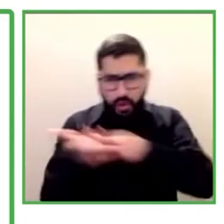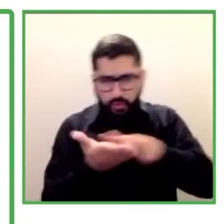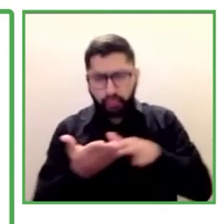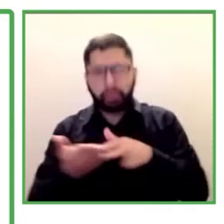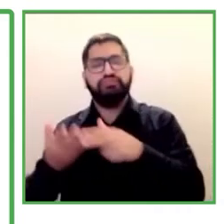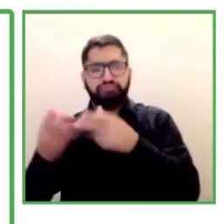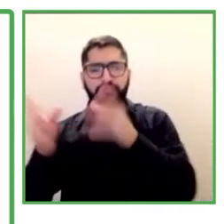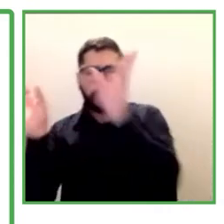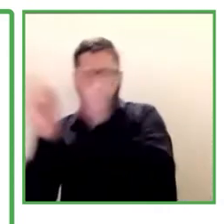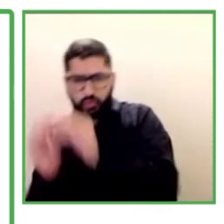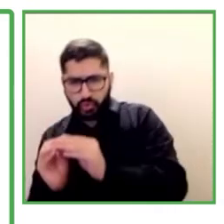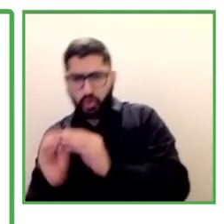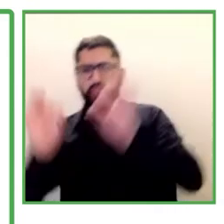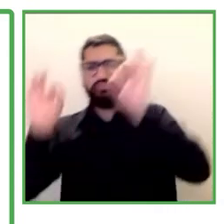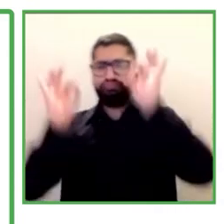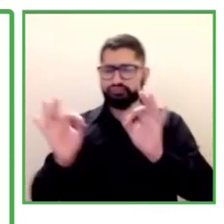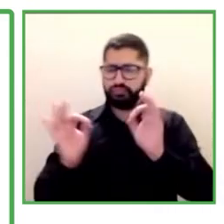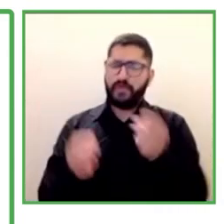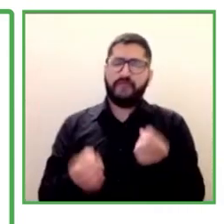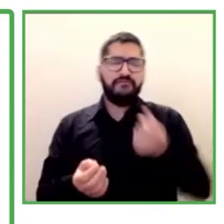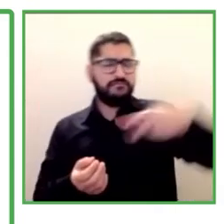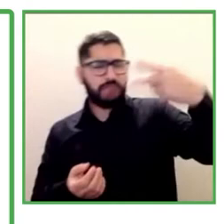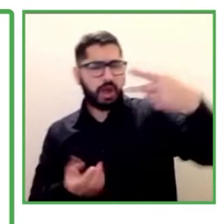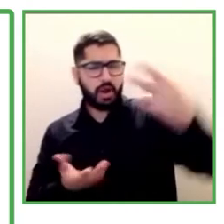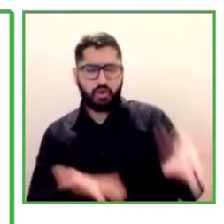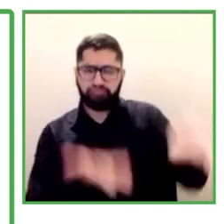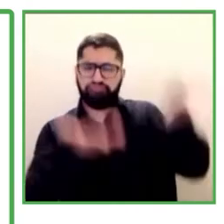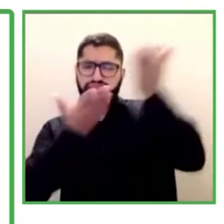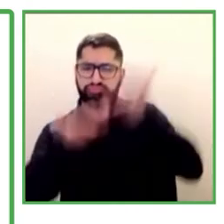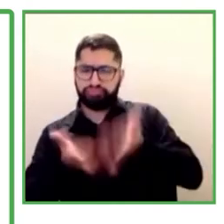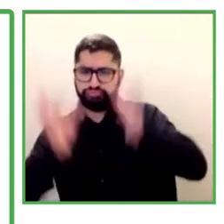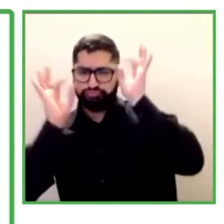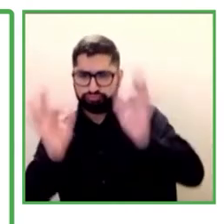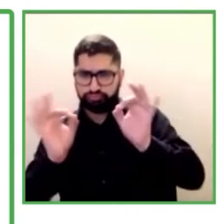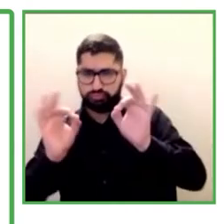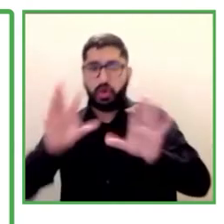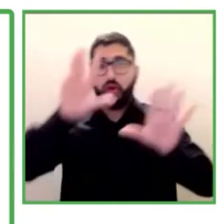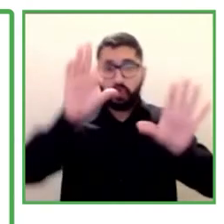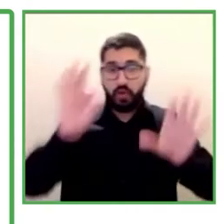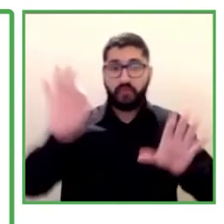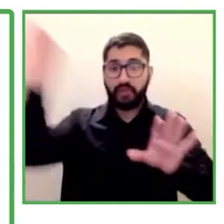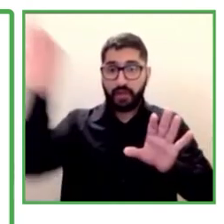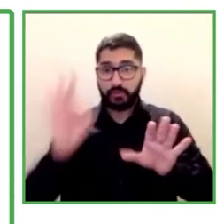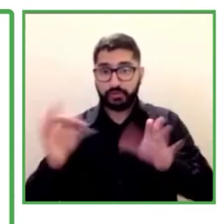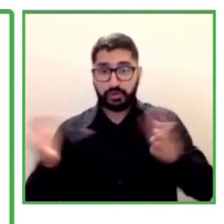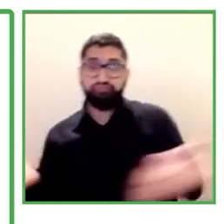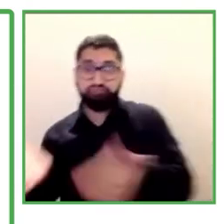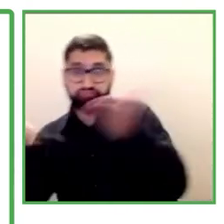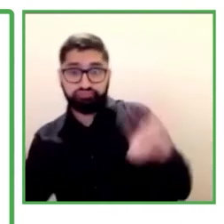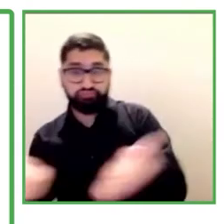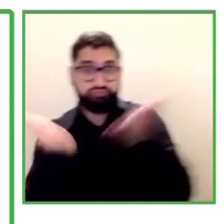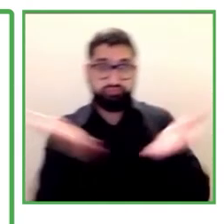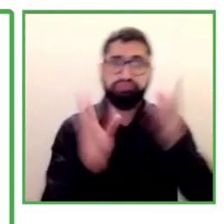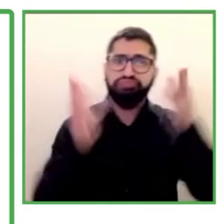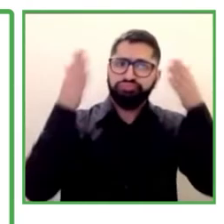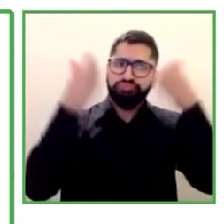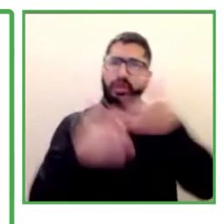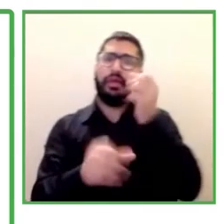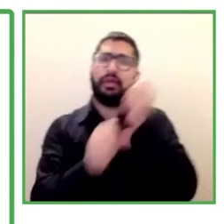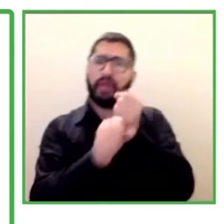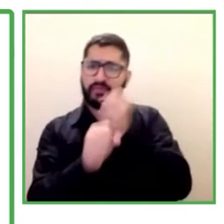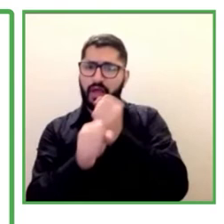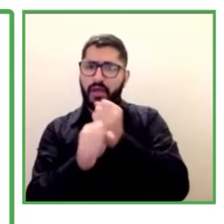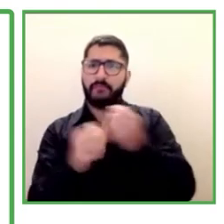apoyos con un 90% de satisfacción frente a las respuestas muy bueno y bueno. Y cuando hablamos